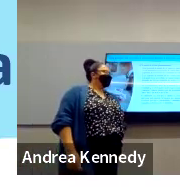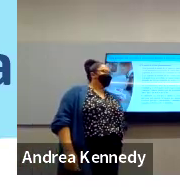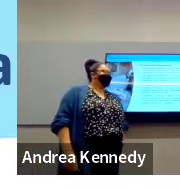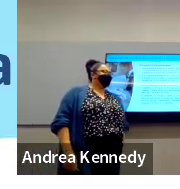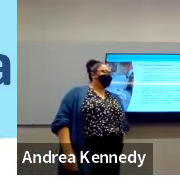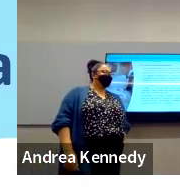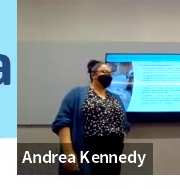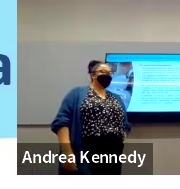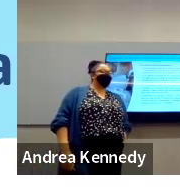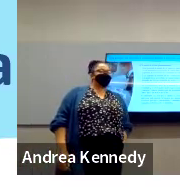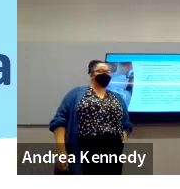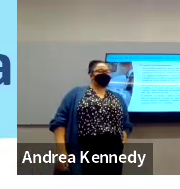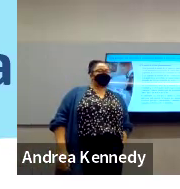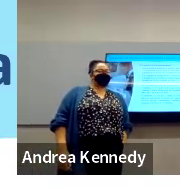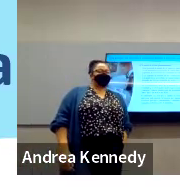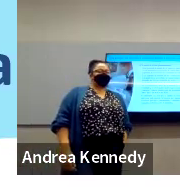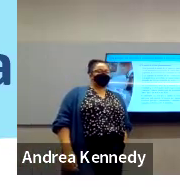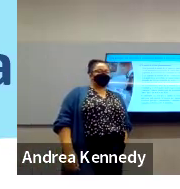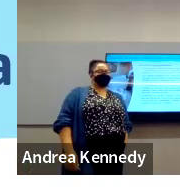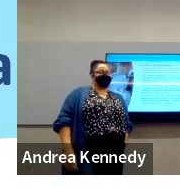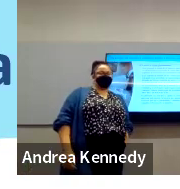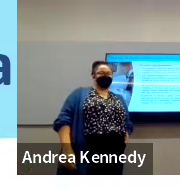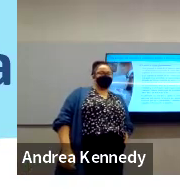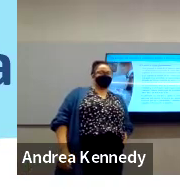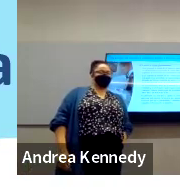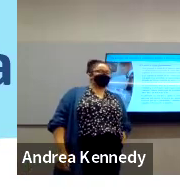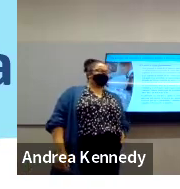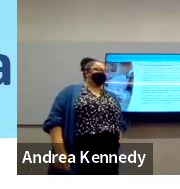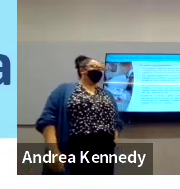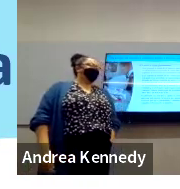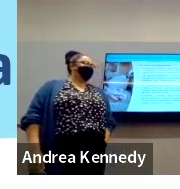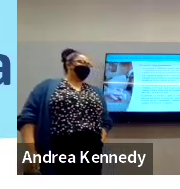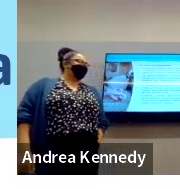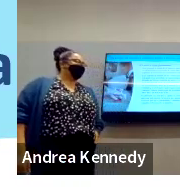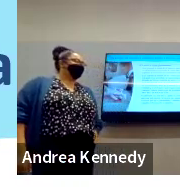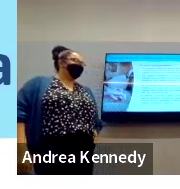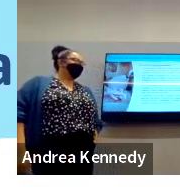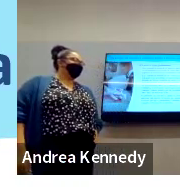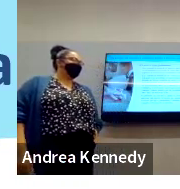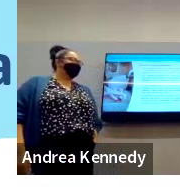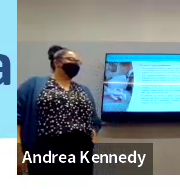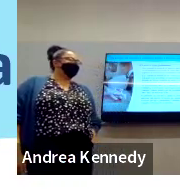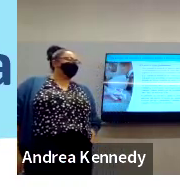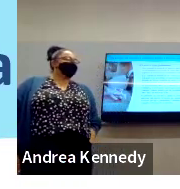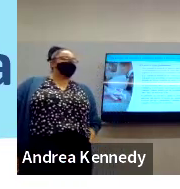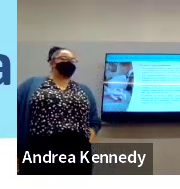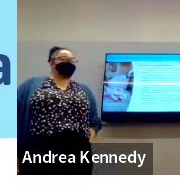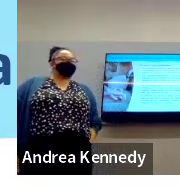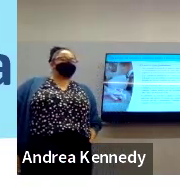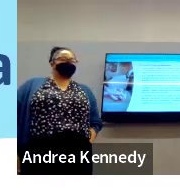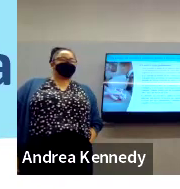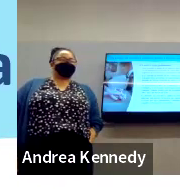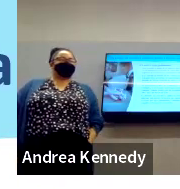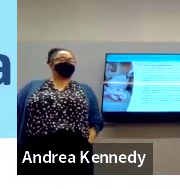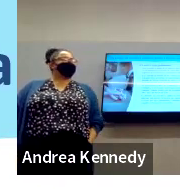todo momento antes de entrada a vigor del ajuste de los servicios públicos, el arrendador